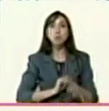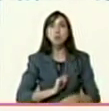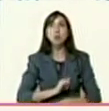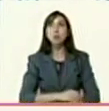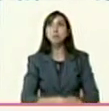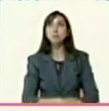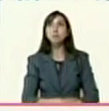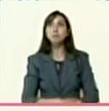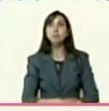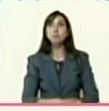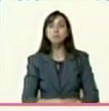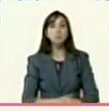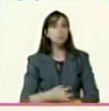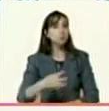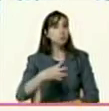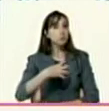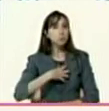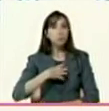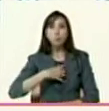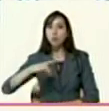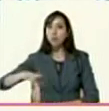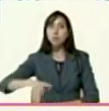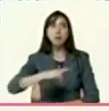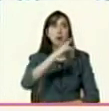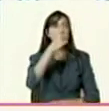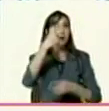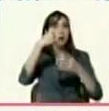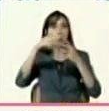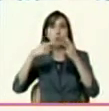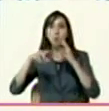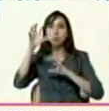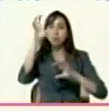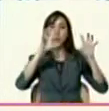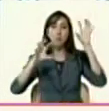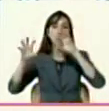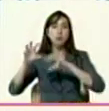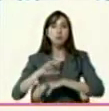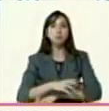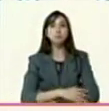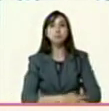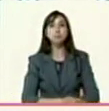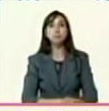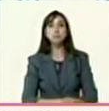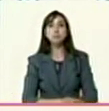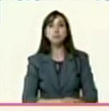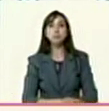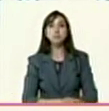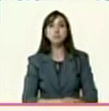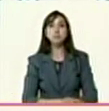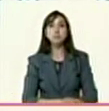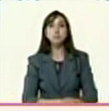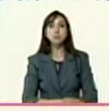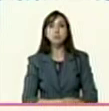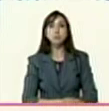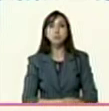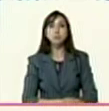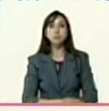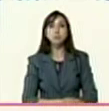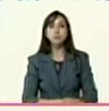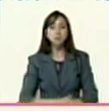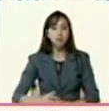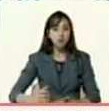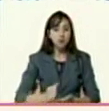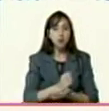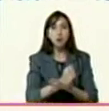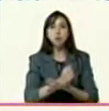de salir del país y segundo, la prohibición de enajenar y grabar bienes de su propiedad y tercero,